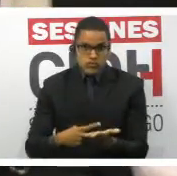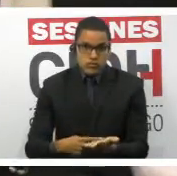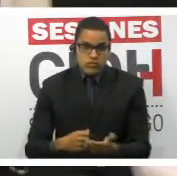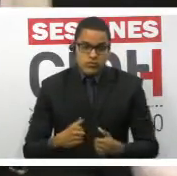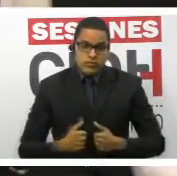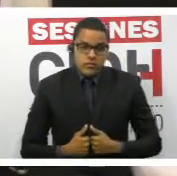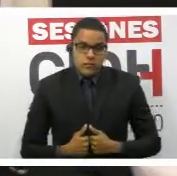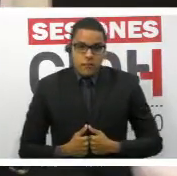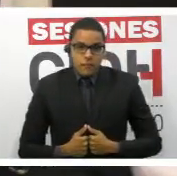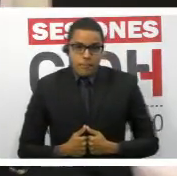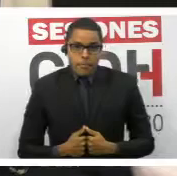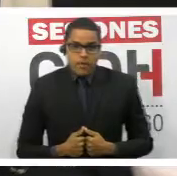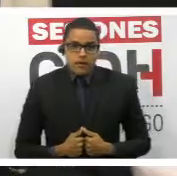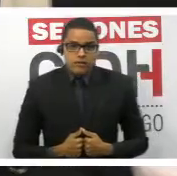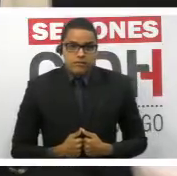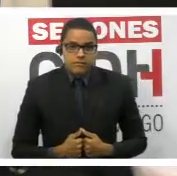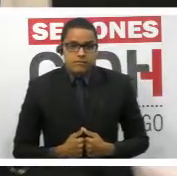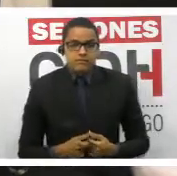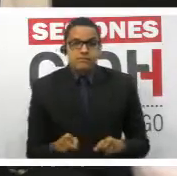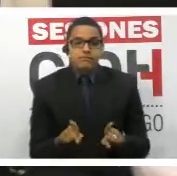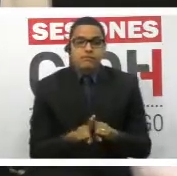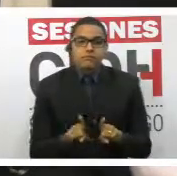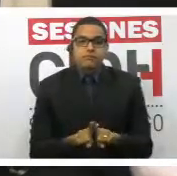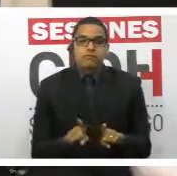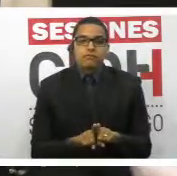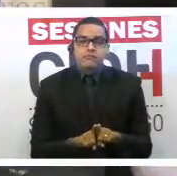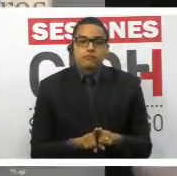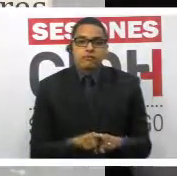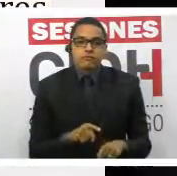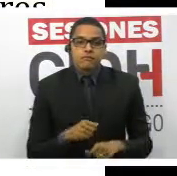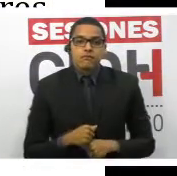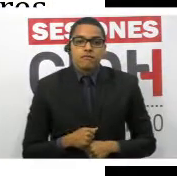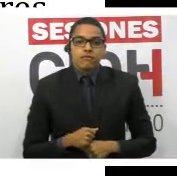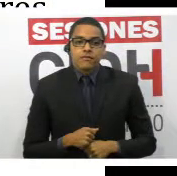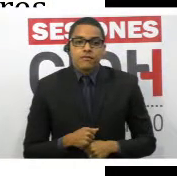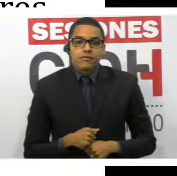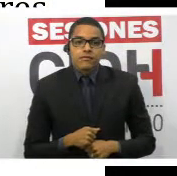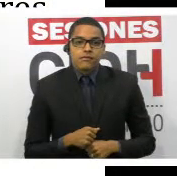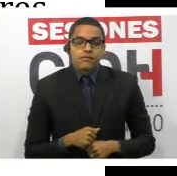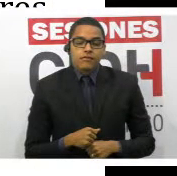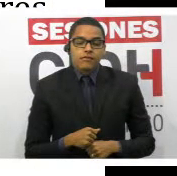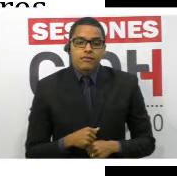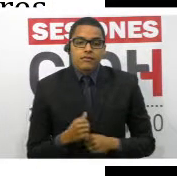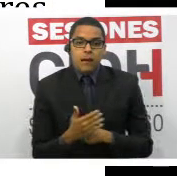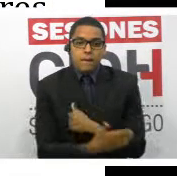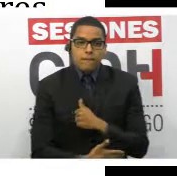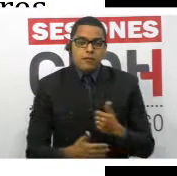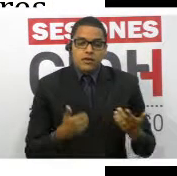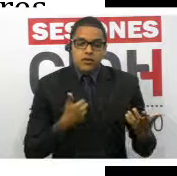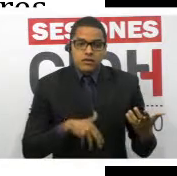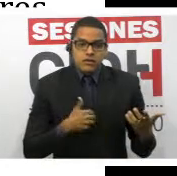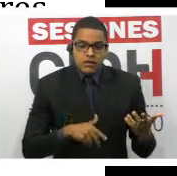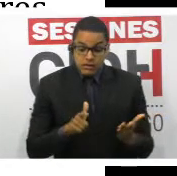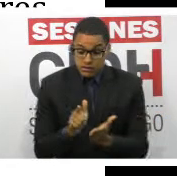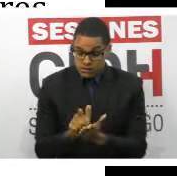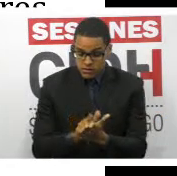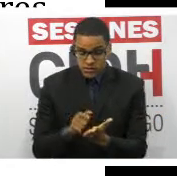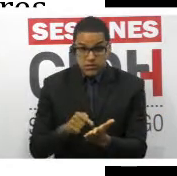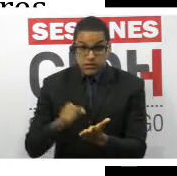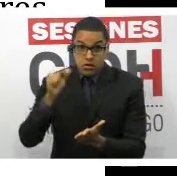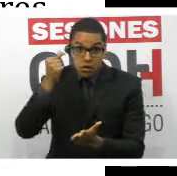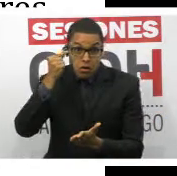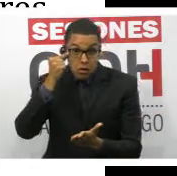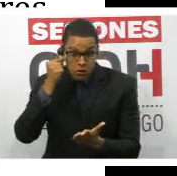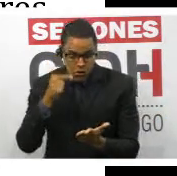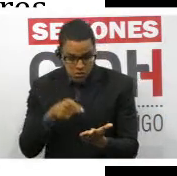digamos también la legislación argentina en materia en las leyes las leyes políticas y prácticas no reconocen el derecho